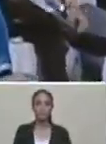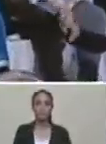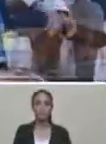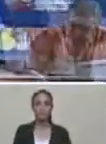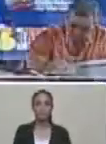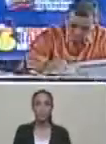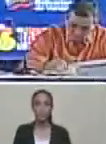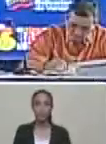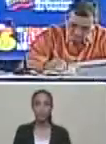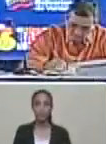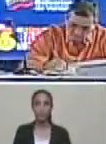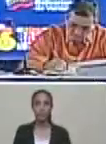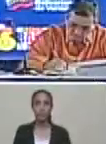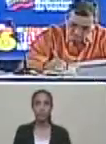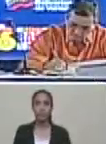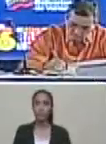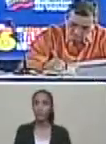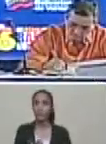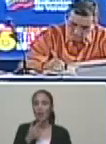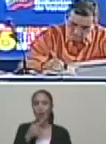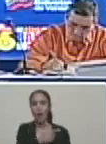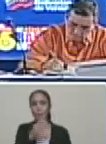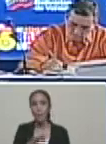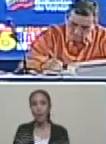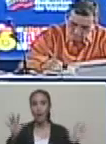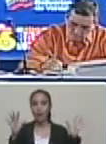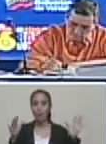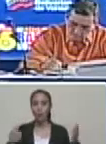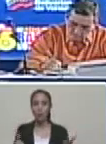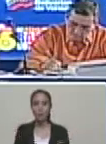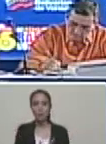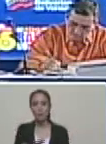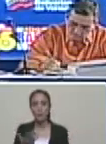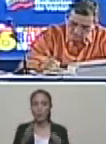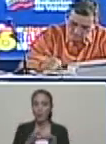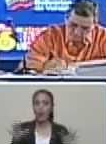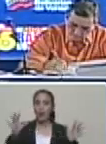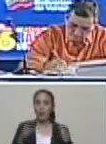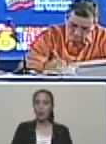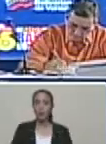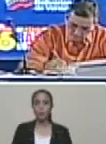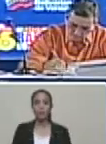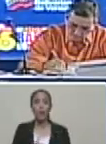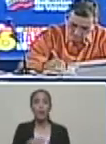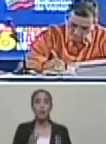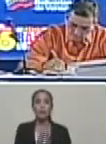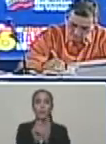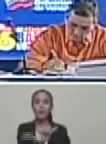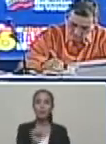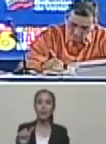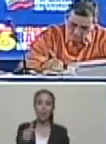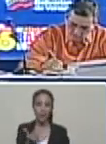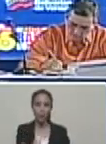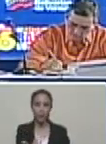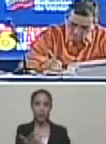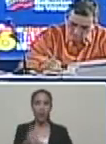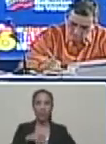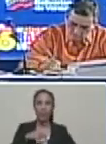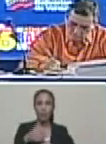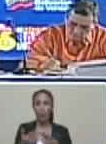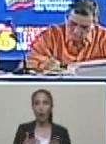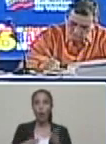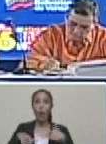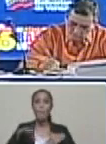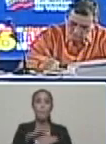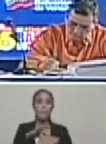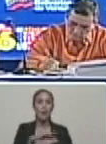Es una misión milagrosa, ahora que estamos en Semana Santa. Martes